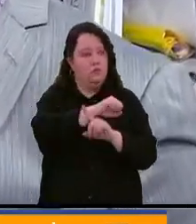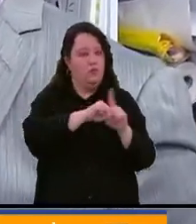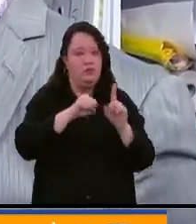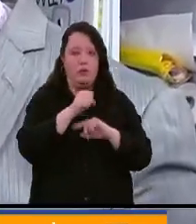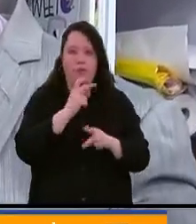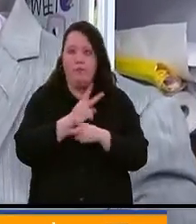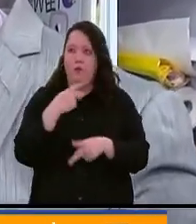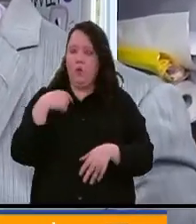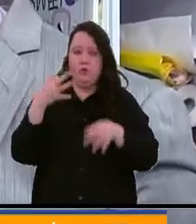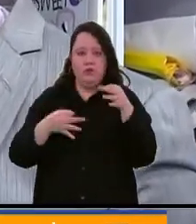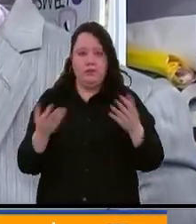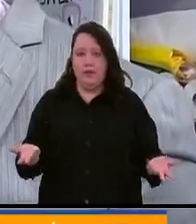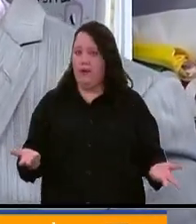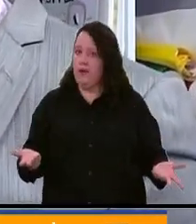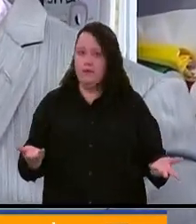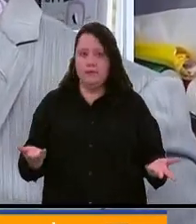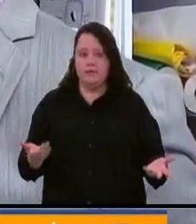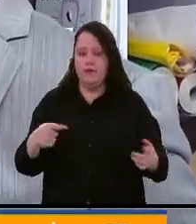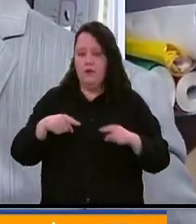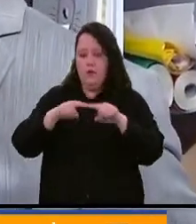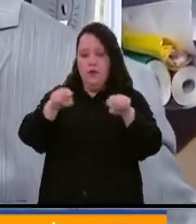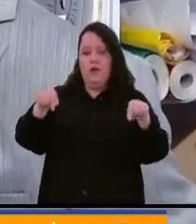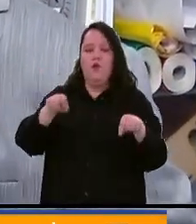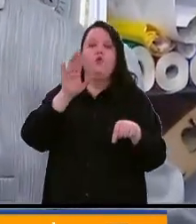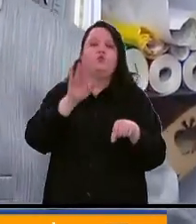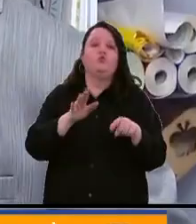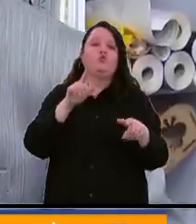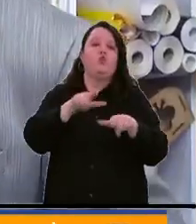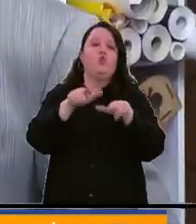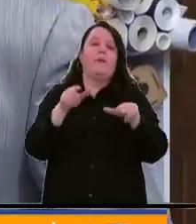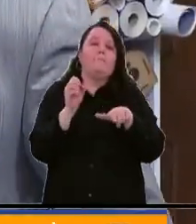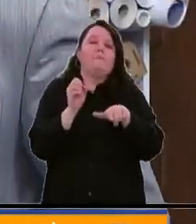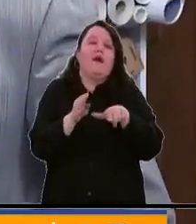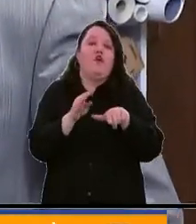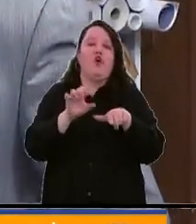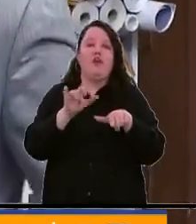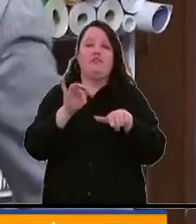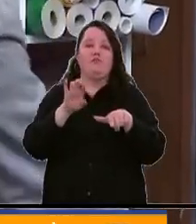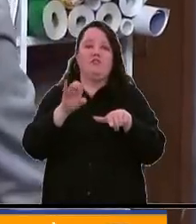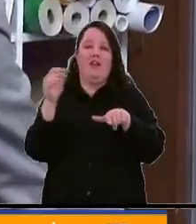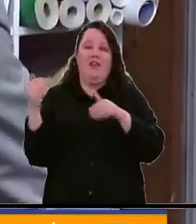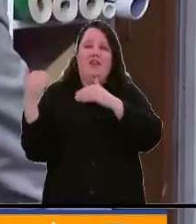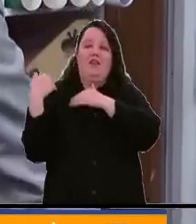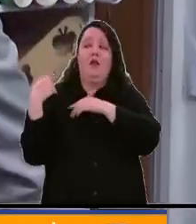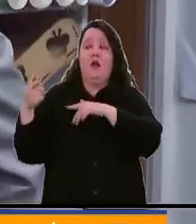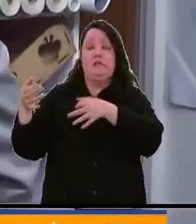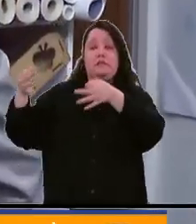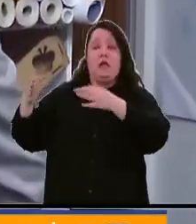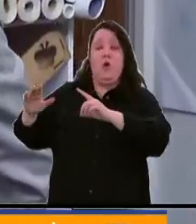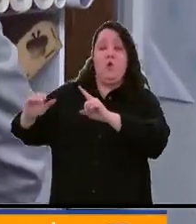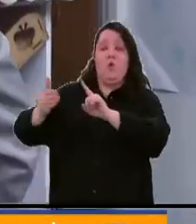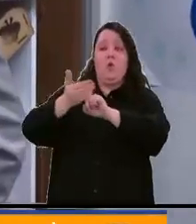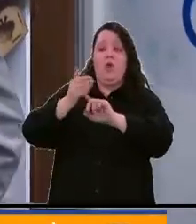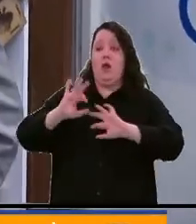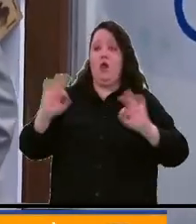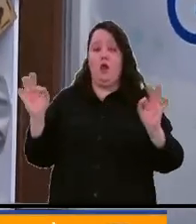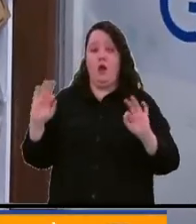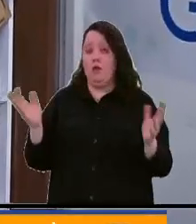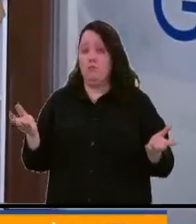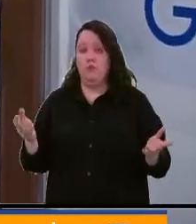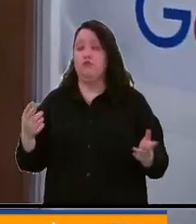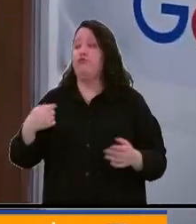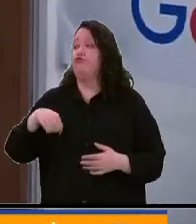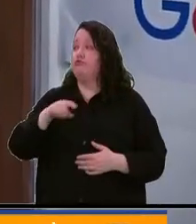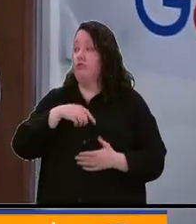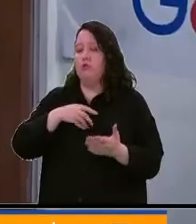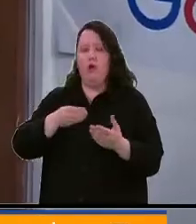que se haga justicia, acá es un corresponsal bancario, la entidad bancaria no tiene ningún seguro. Tienen que pagar todo ese... Tenemos que pagar